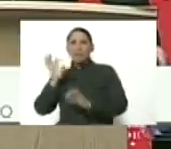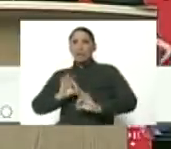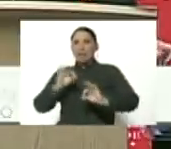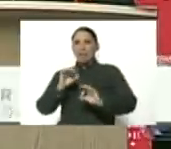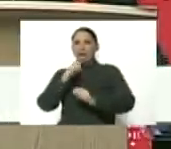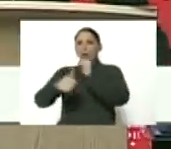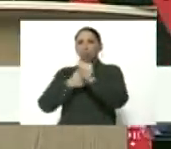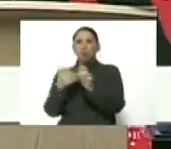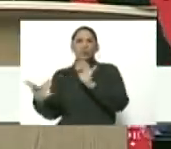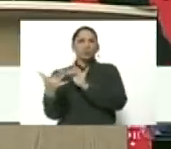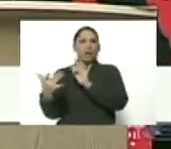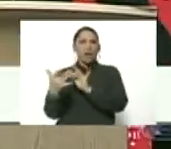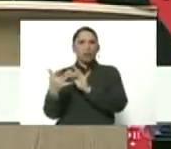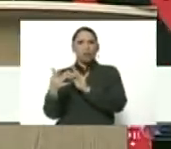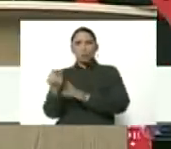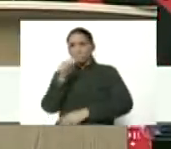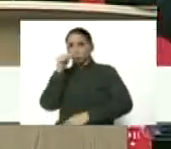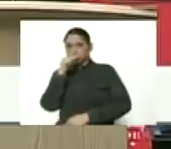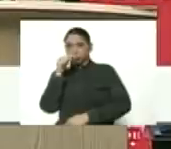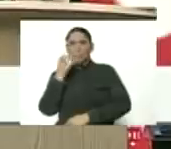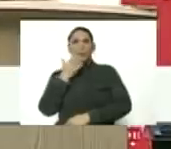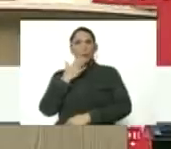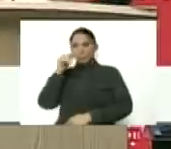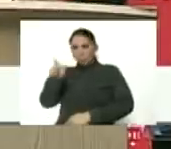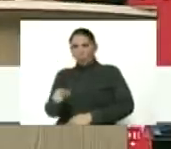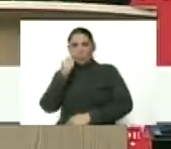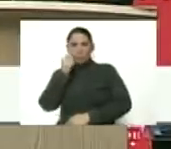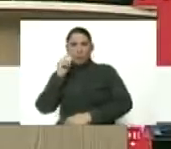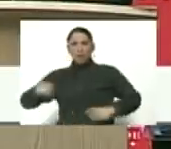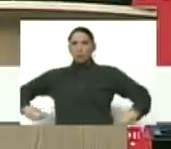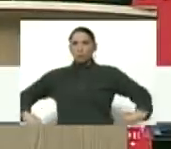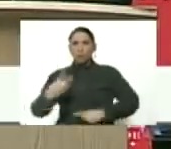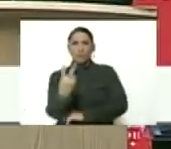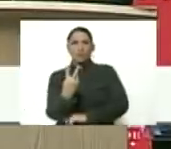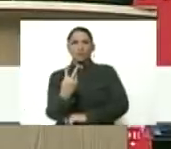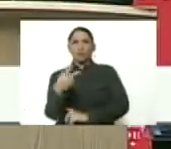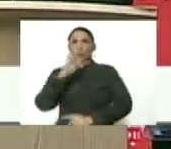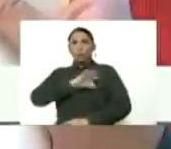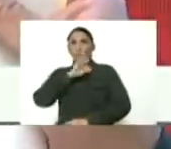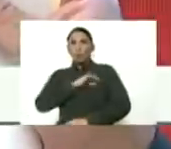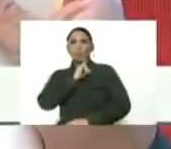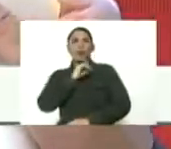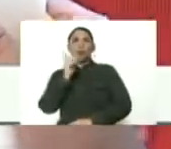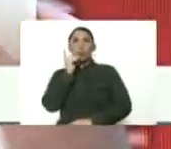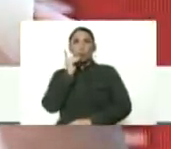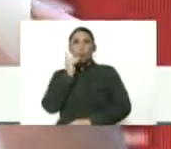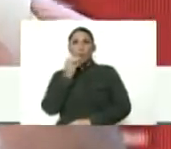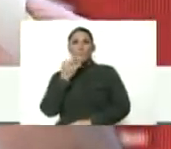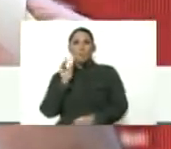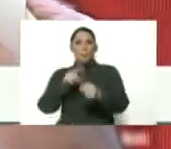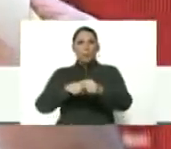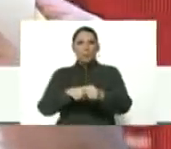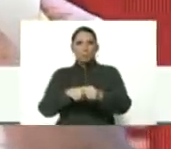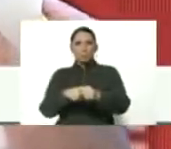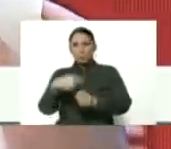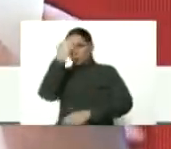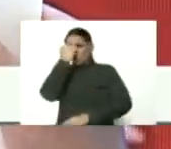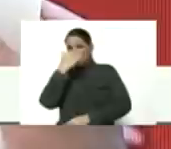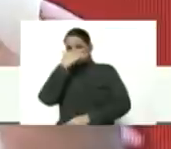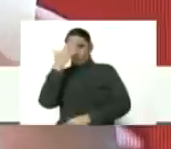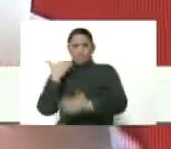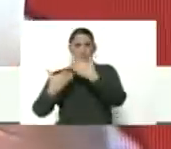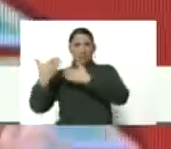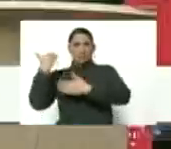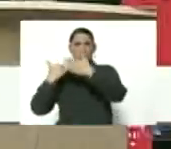con narcotraficantes, como es el caso de Doble Rueda, socio de Iván Duque en la aventura terrorista del